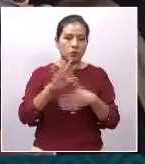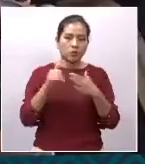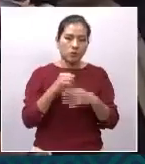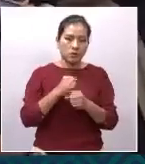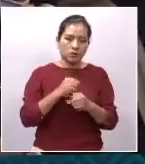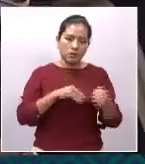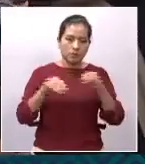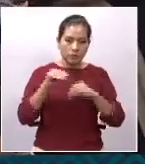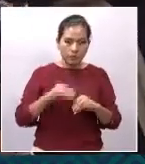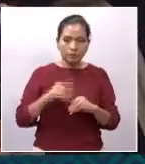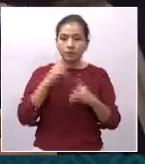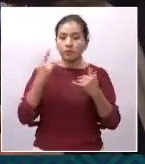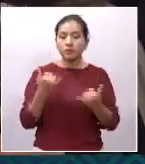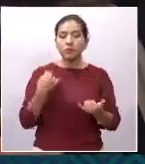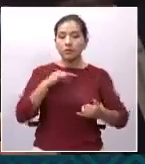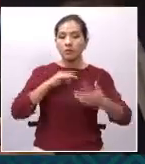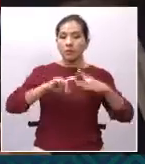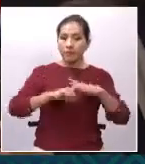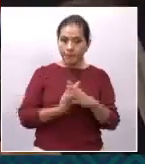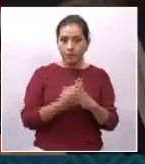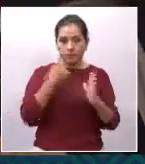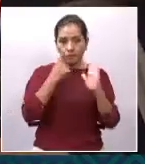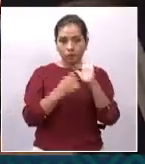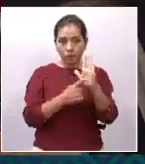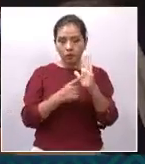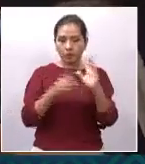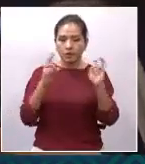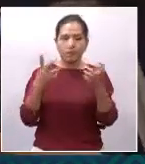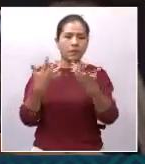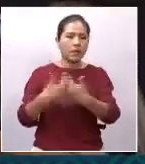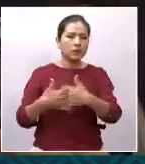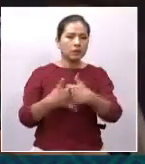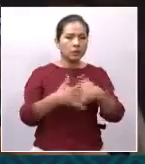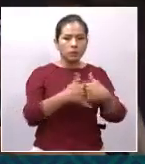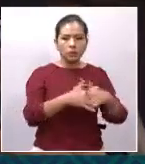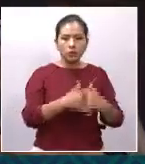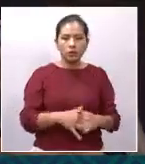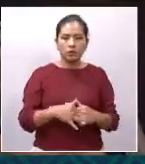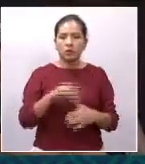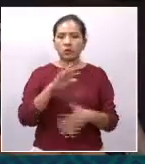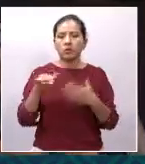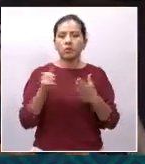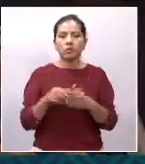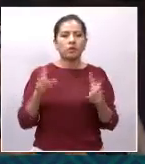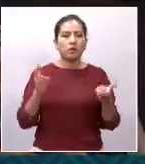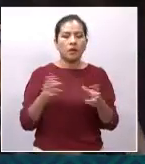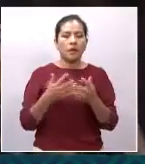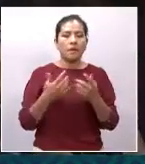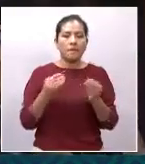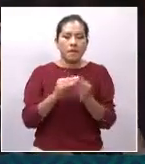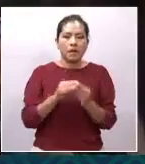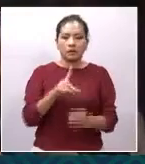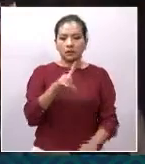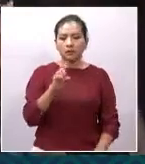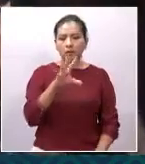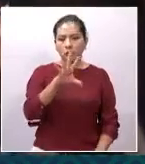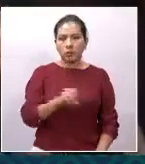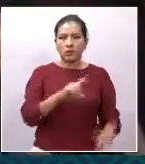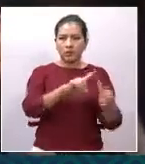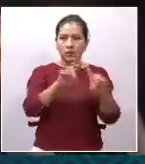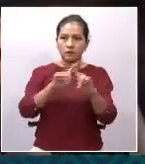Halcón. Y vamos a empezar a mostrar lo que significa la industrialización de nuestras empresas, las más de 150